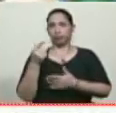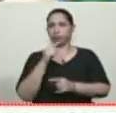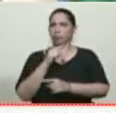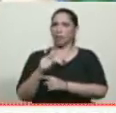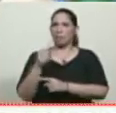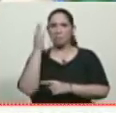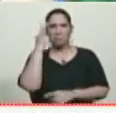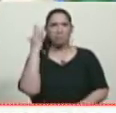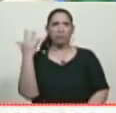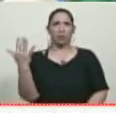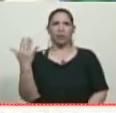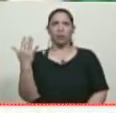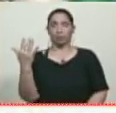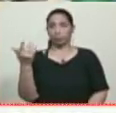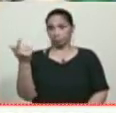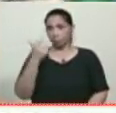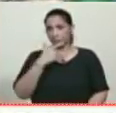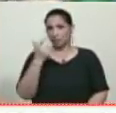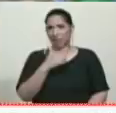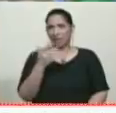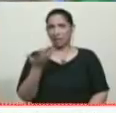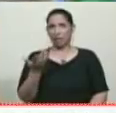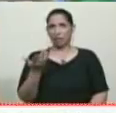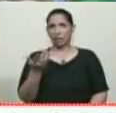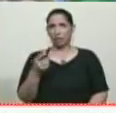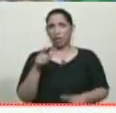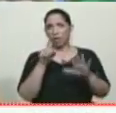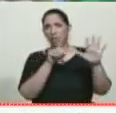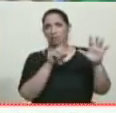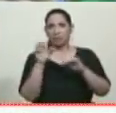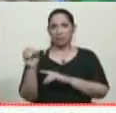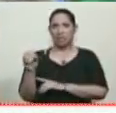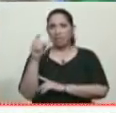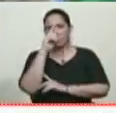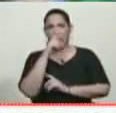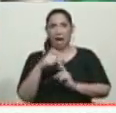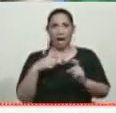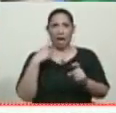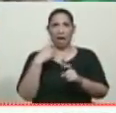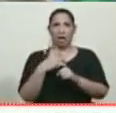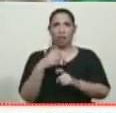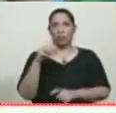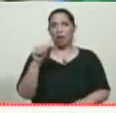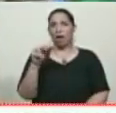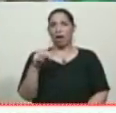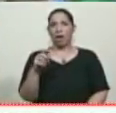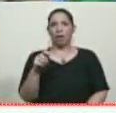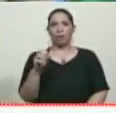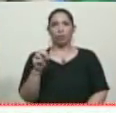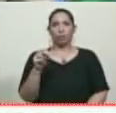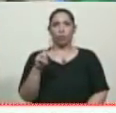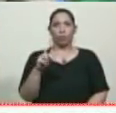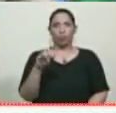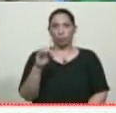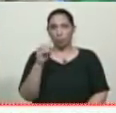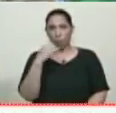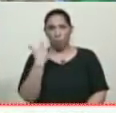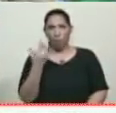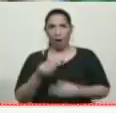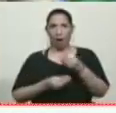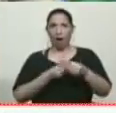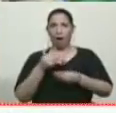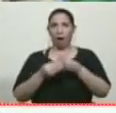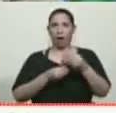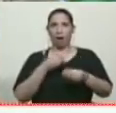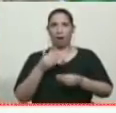pero él se lo toma en serio. A los 60 años, Antonio de Berrío hace 3 expediciones